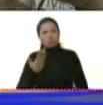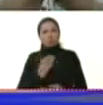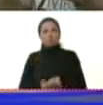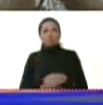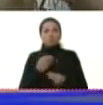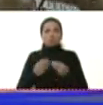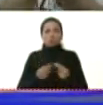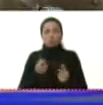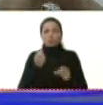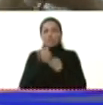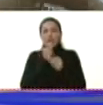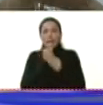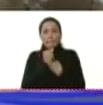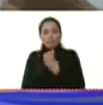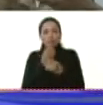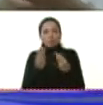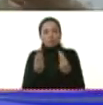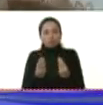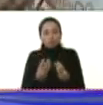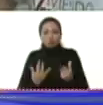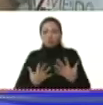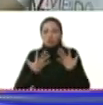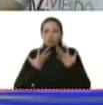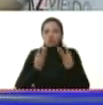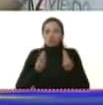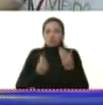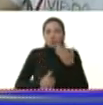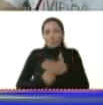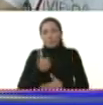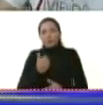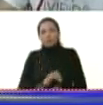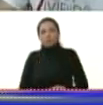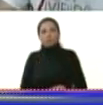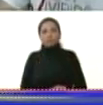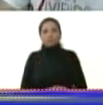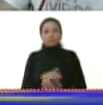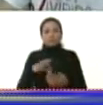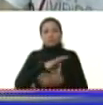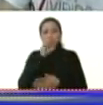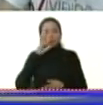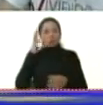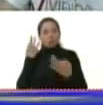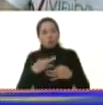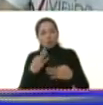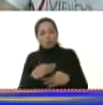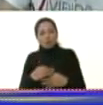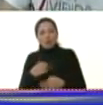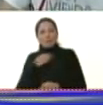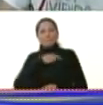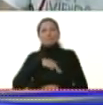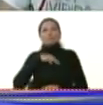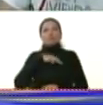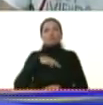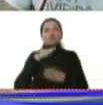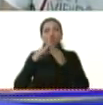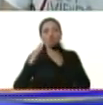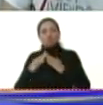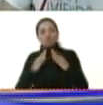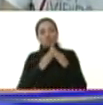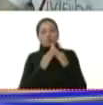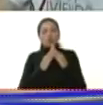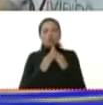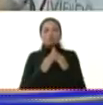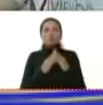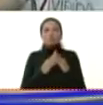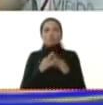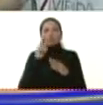mucho empleo, eso genera motivación, yes. Ese es el espíritu original de la gran misión Vivienda Venezuela. ¿Qué te parece?